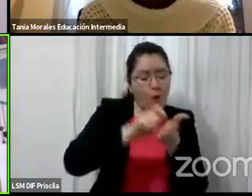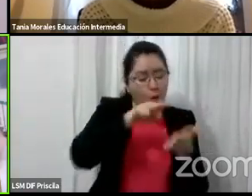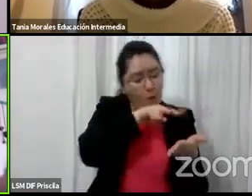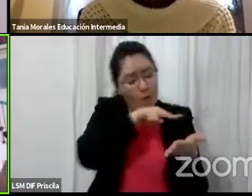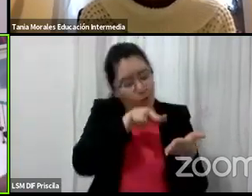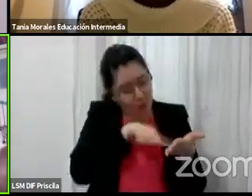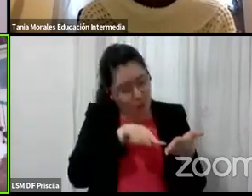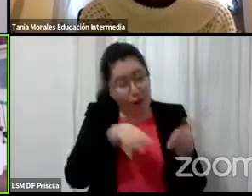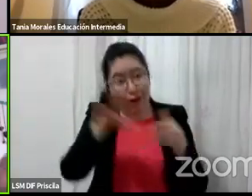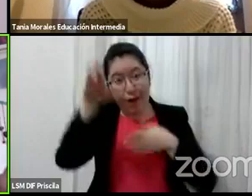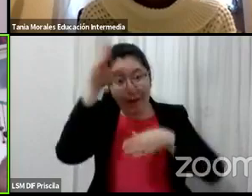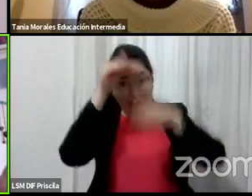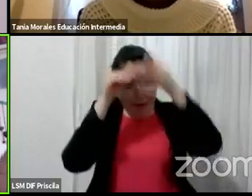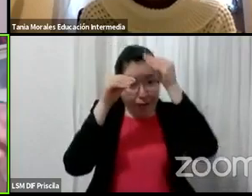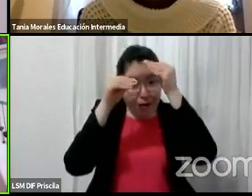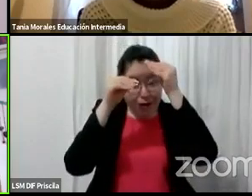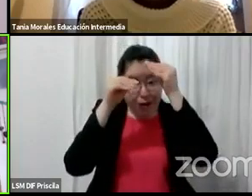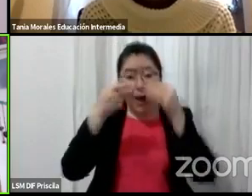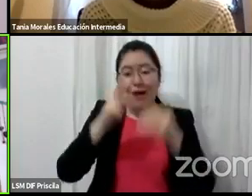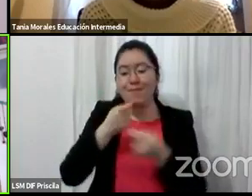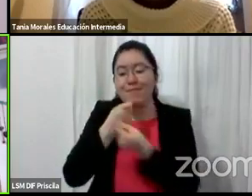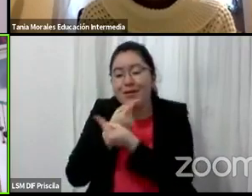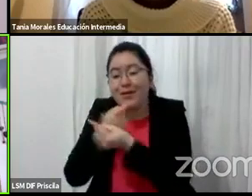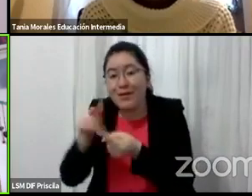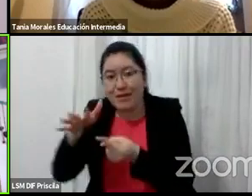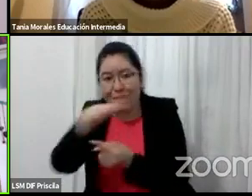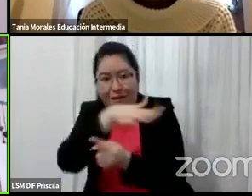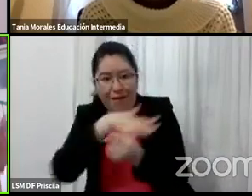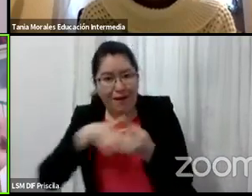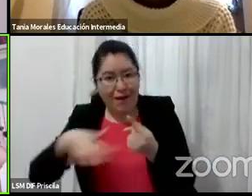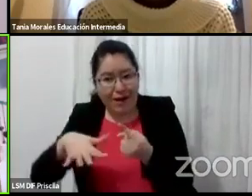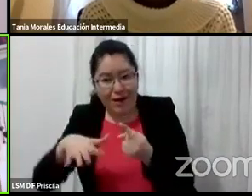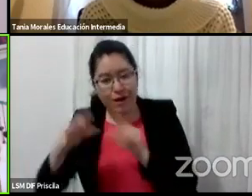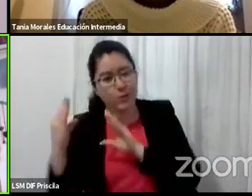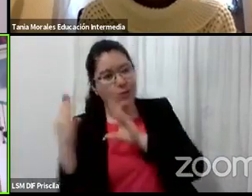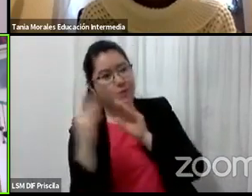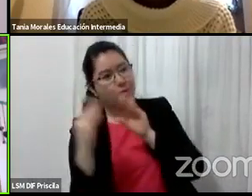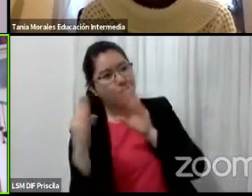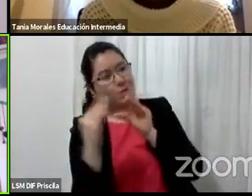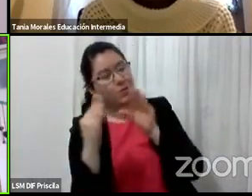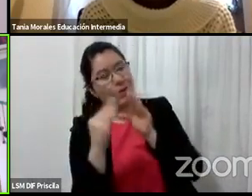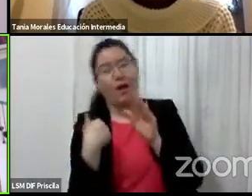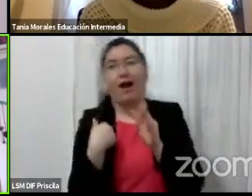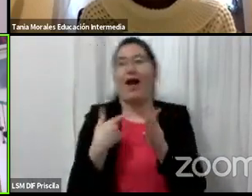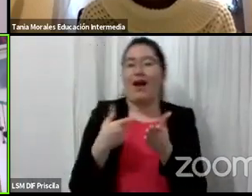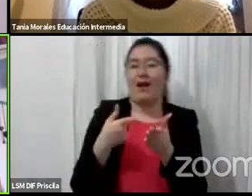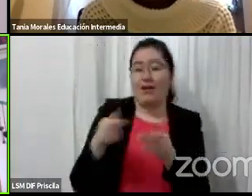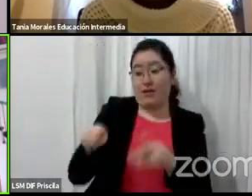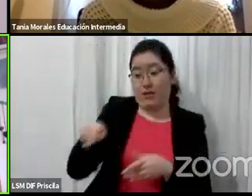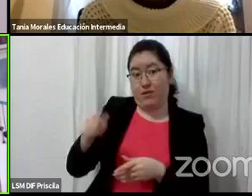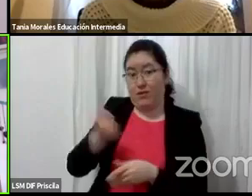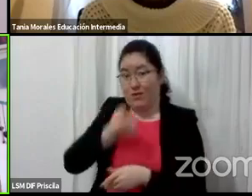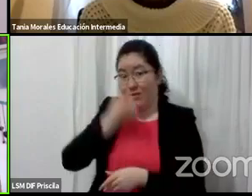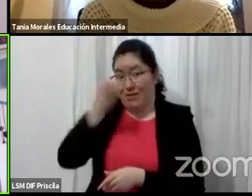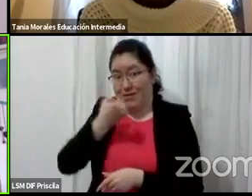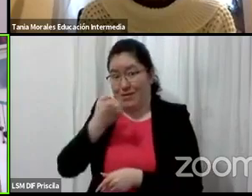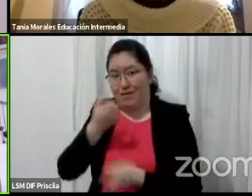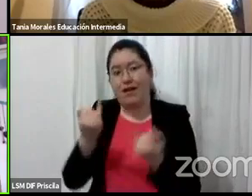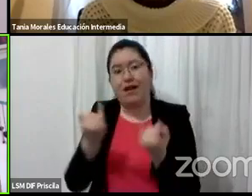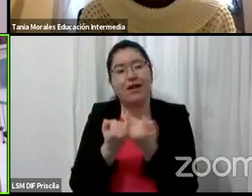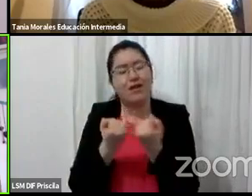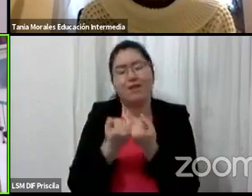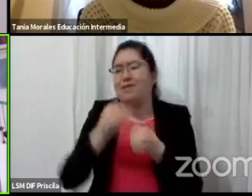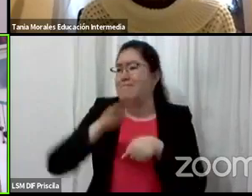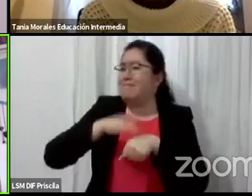lectoescritora, con lo que las niñas y los niños a su alrededor están aprendiendo en la escuela, pero no solo eso, ¿no? Se ponen